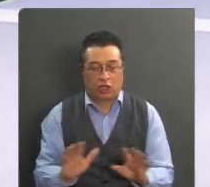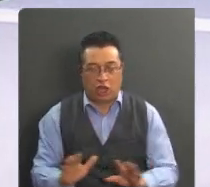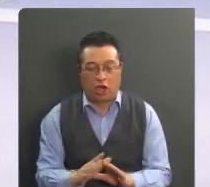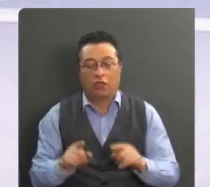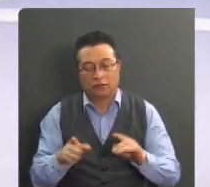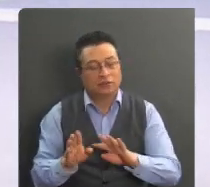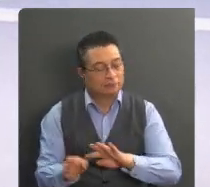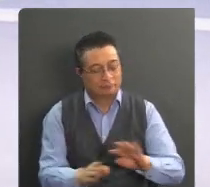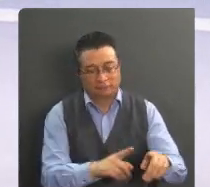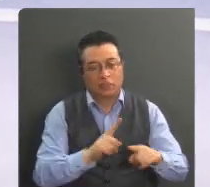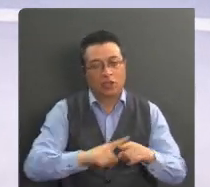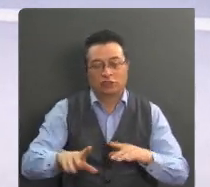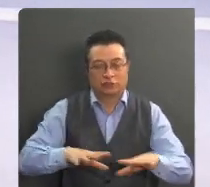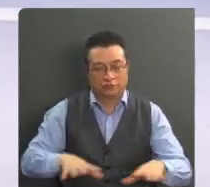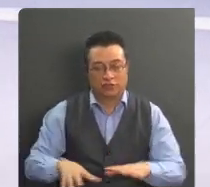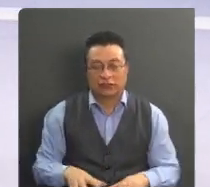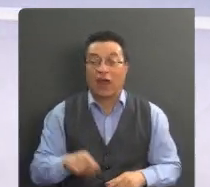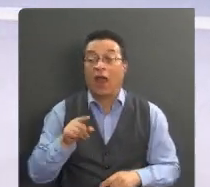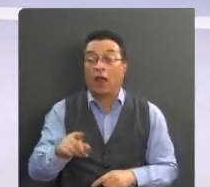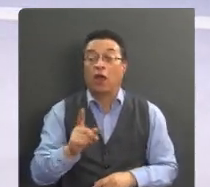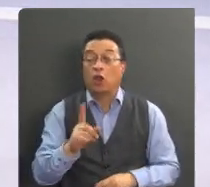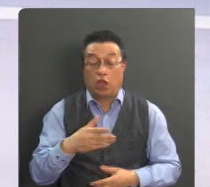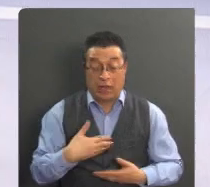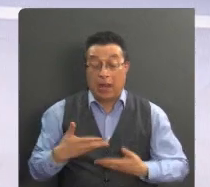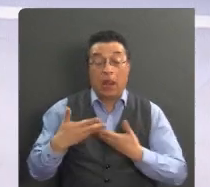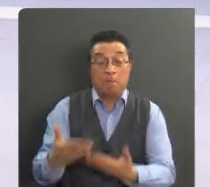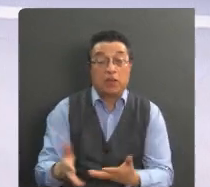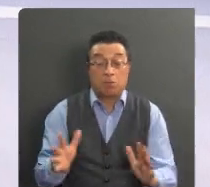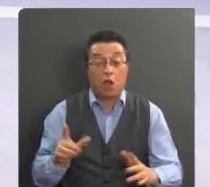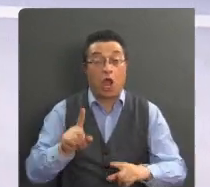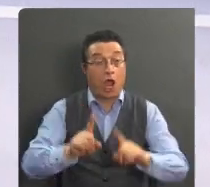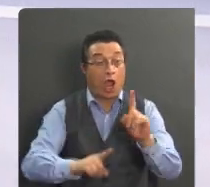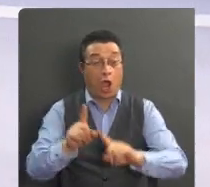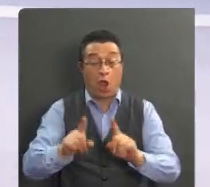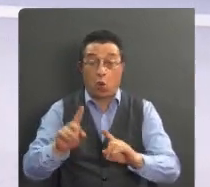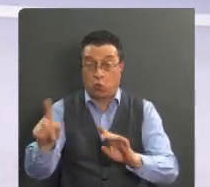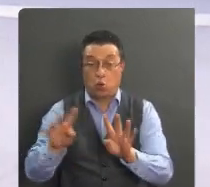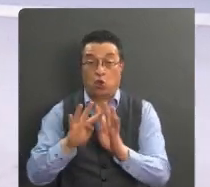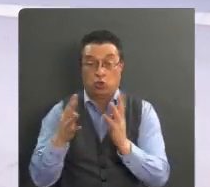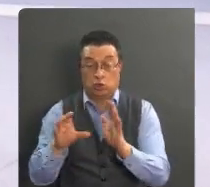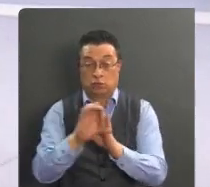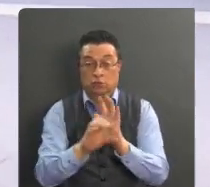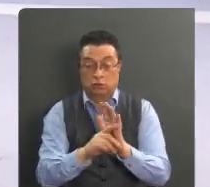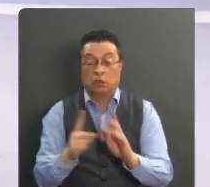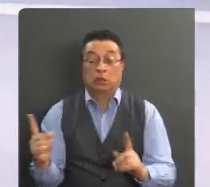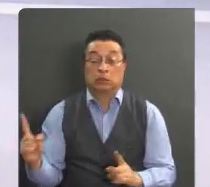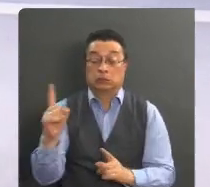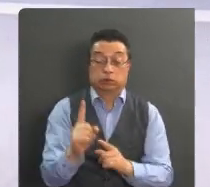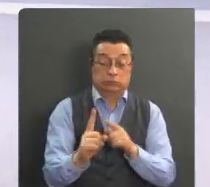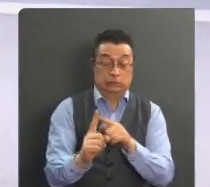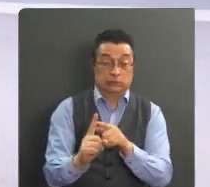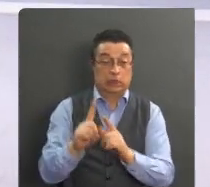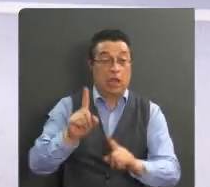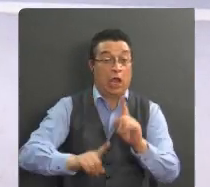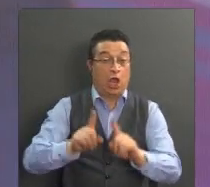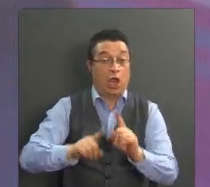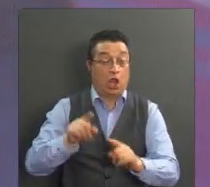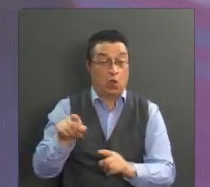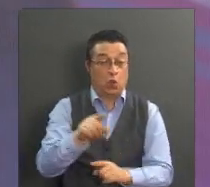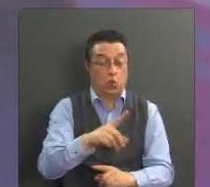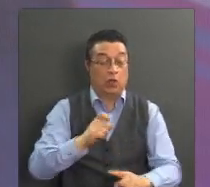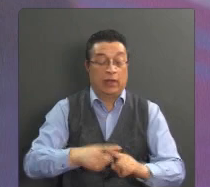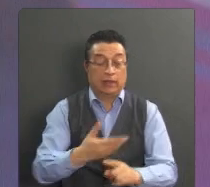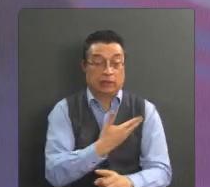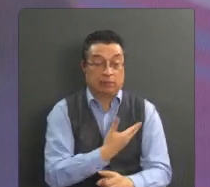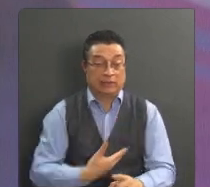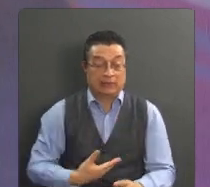ámbito. Y probablemente no me inviten porque quizás cómo se pondrían algunos convencionales, con la presencia en particular de algunos de de los expresidentes.